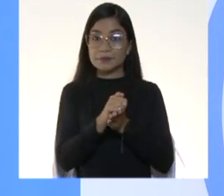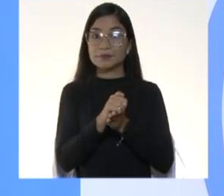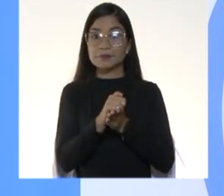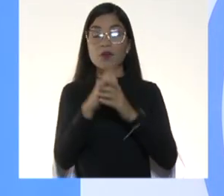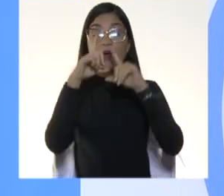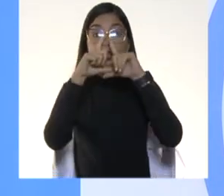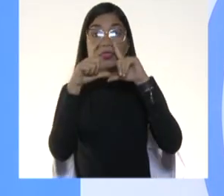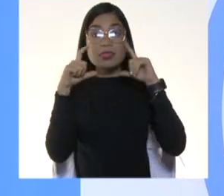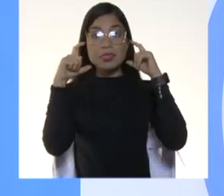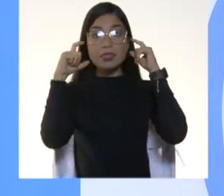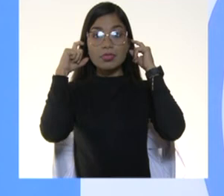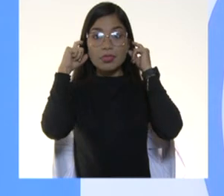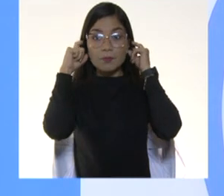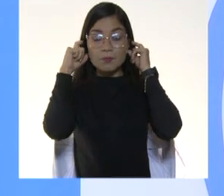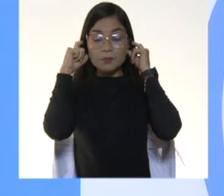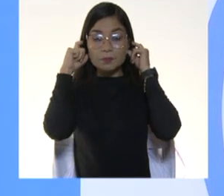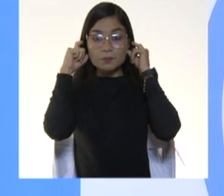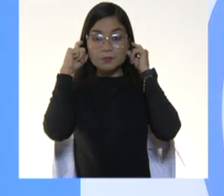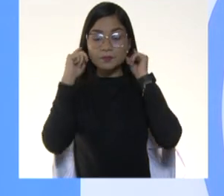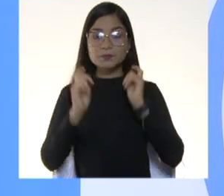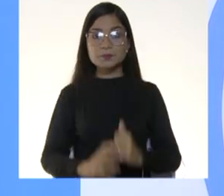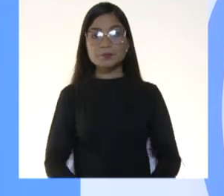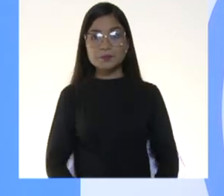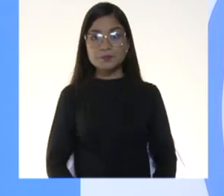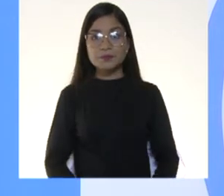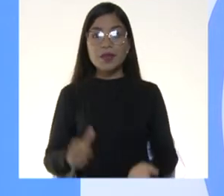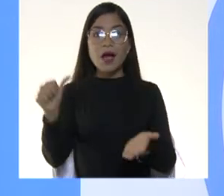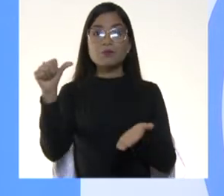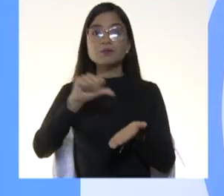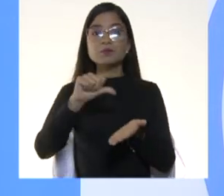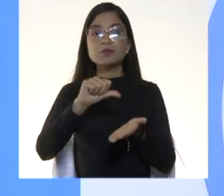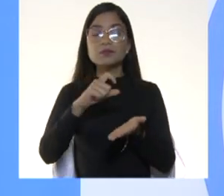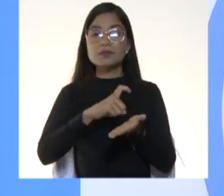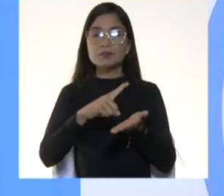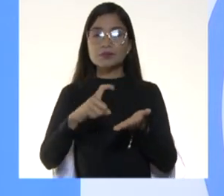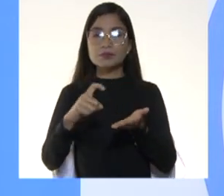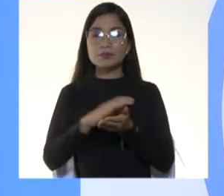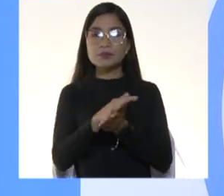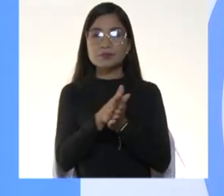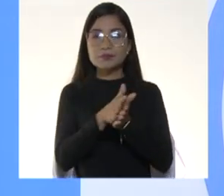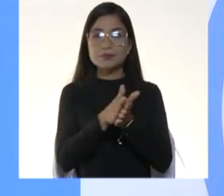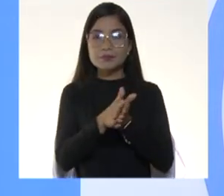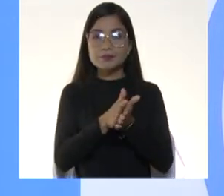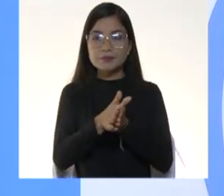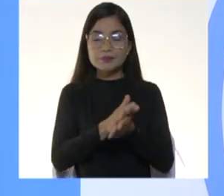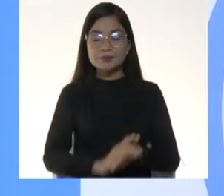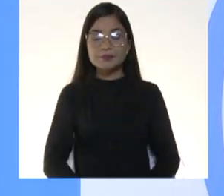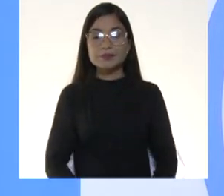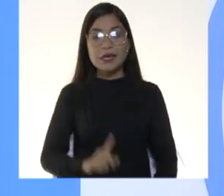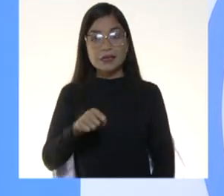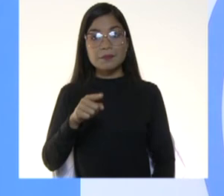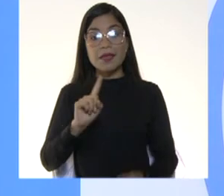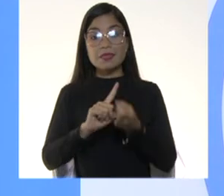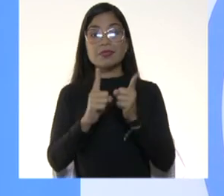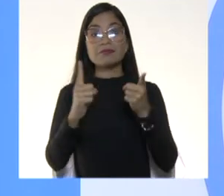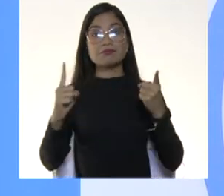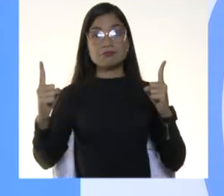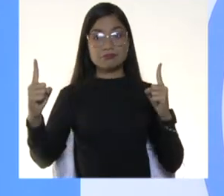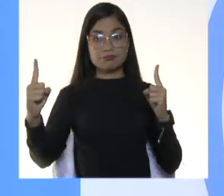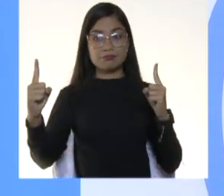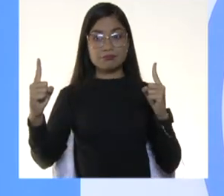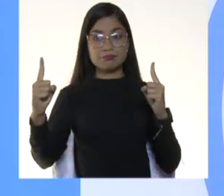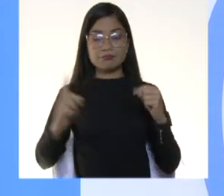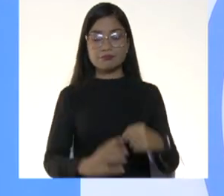jabón. Debemos usar correctamente el tapabocas o mascarilla, usar gel antibacterial o alcohol y, por supuesto, mantener